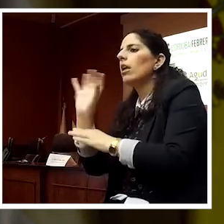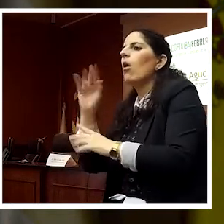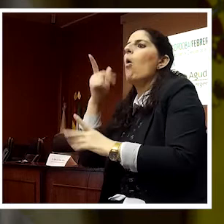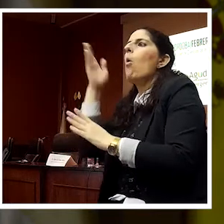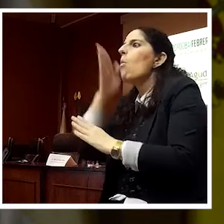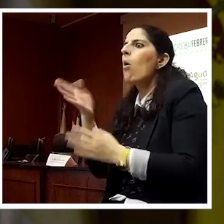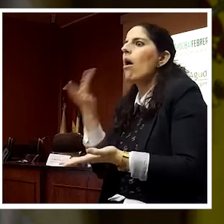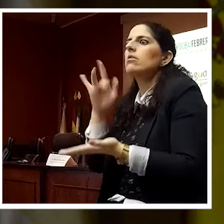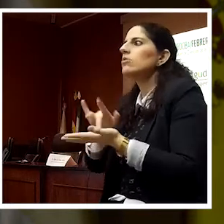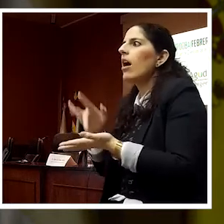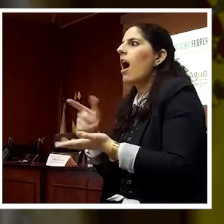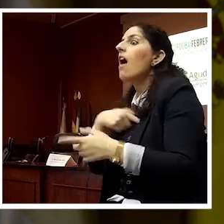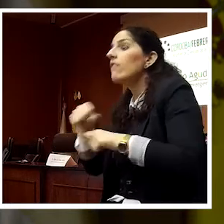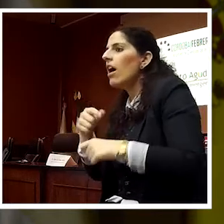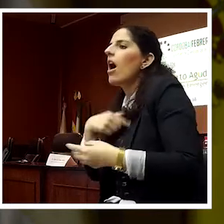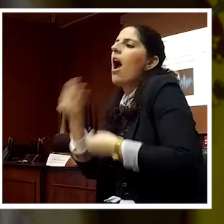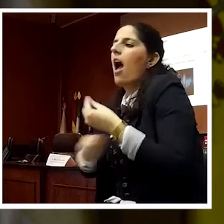en múltiples situaciones.